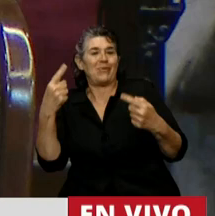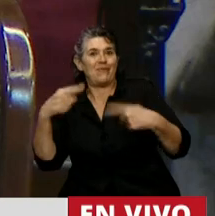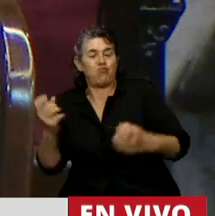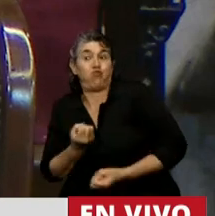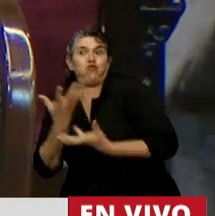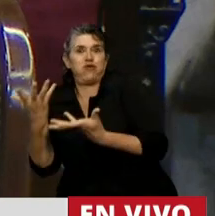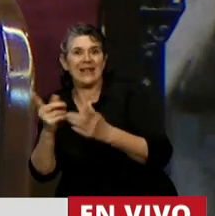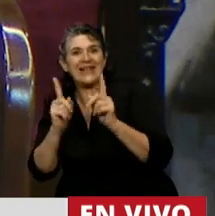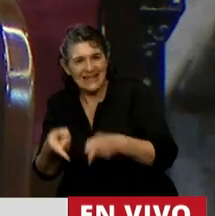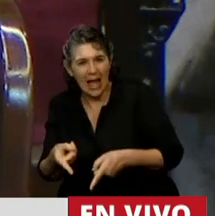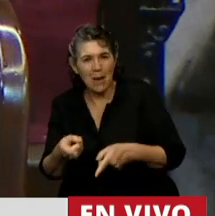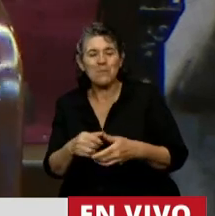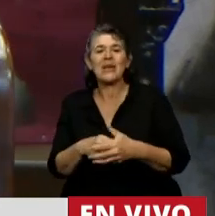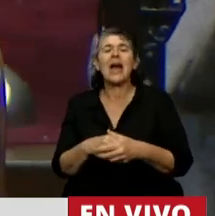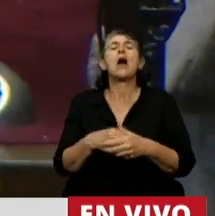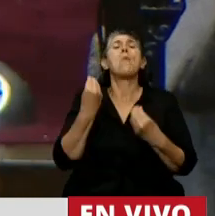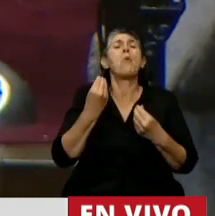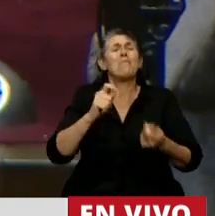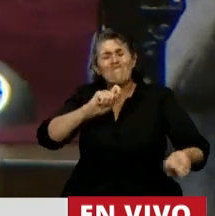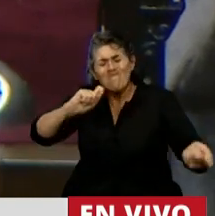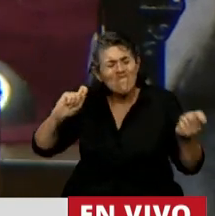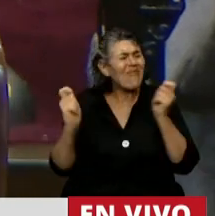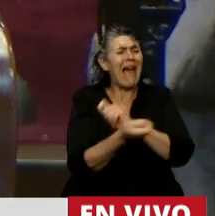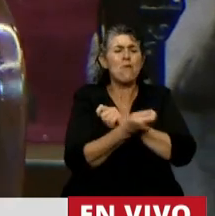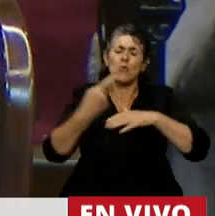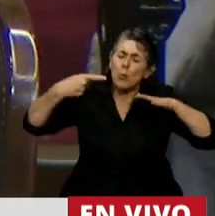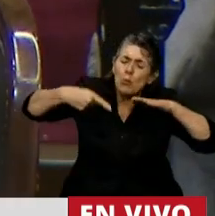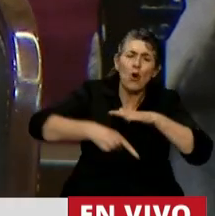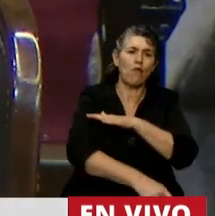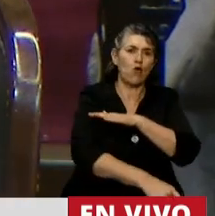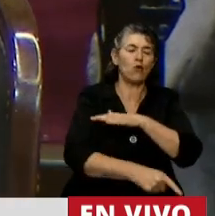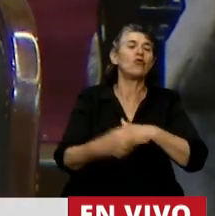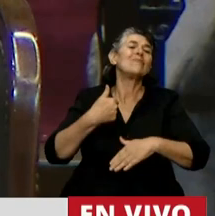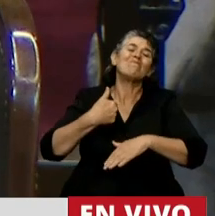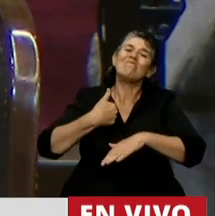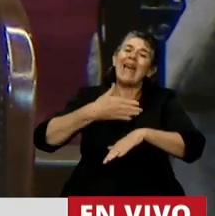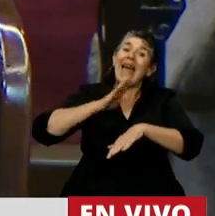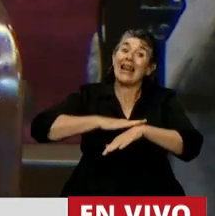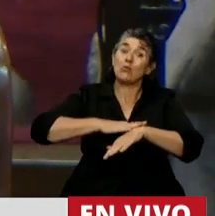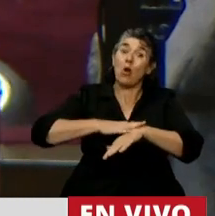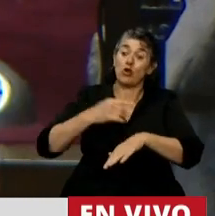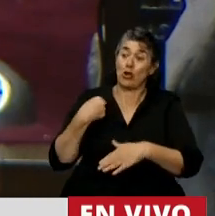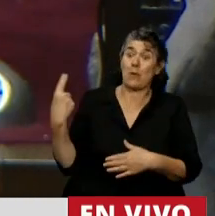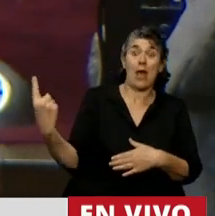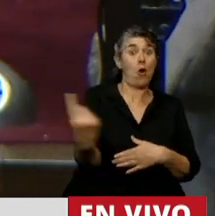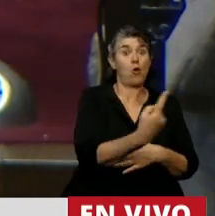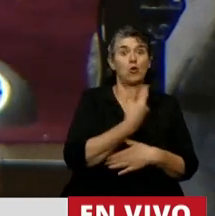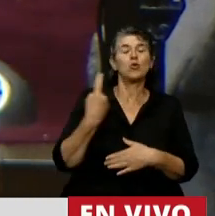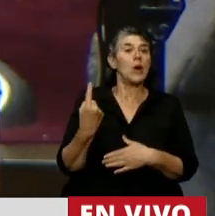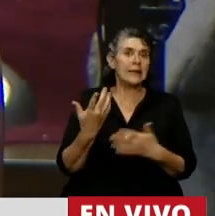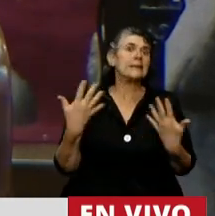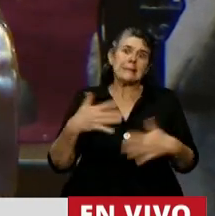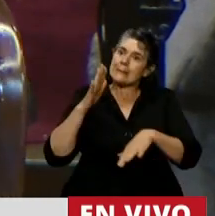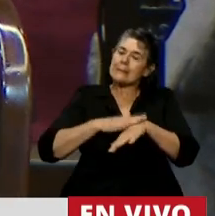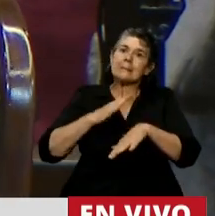modificaciones tan estructurales, nuestra responsabilidad como legisladores es mucho mayor,